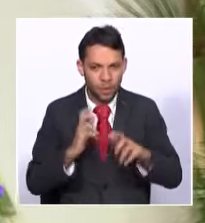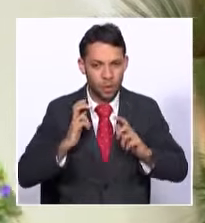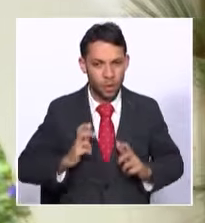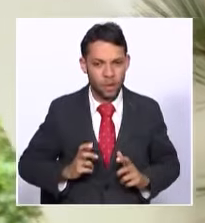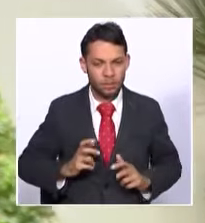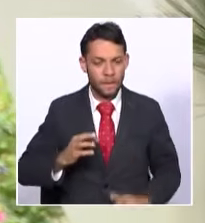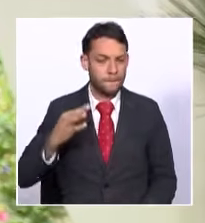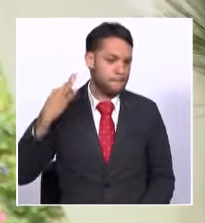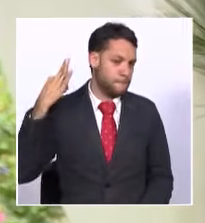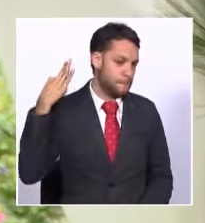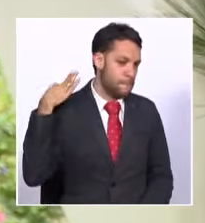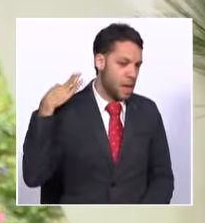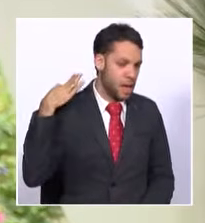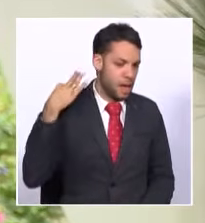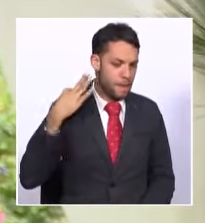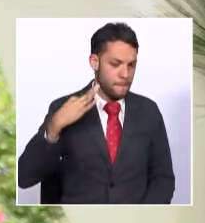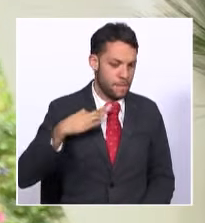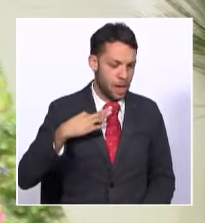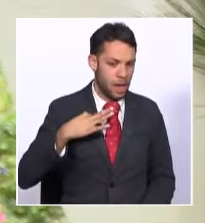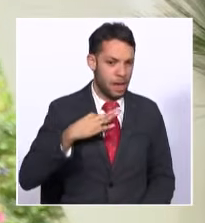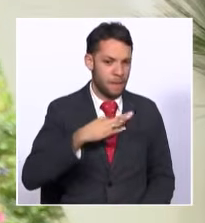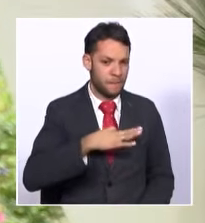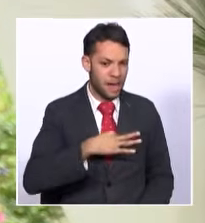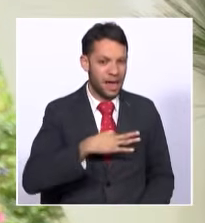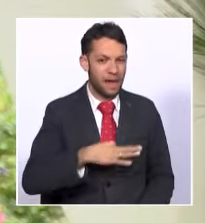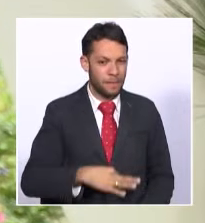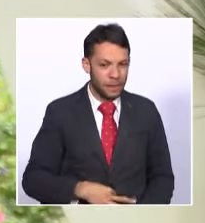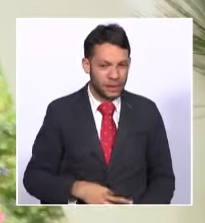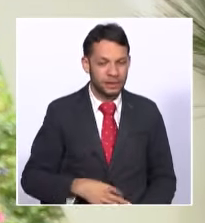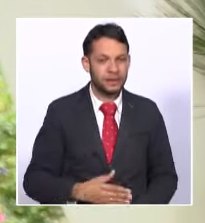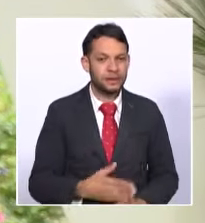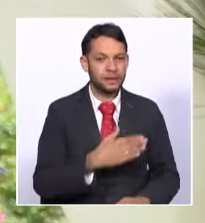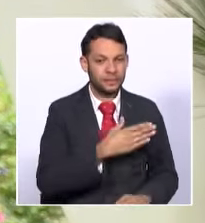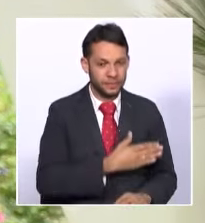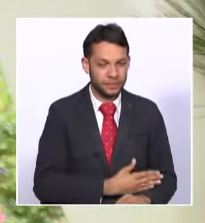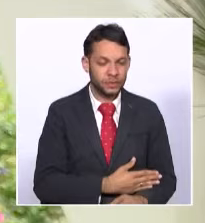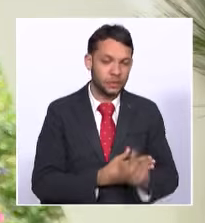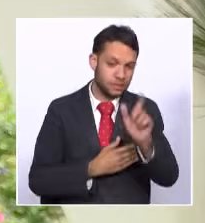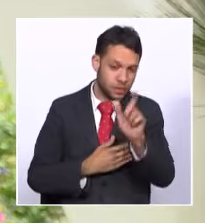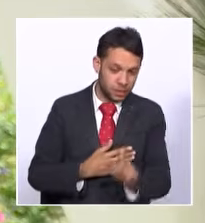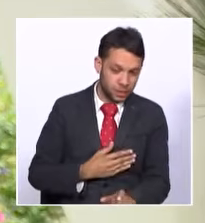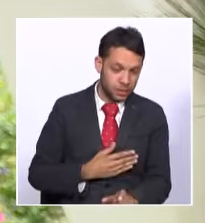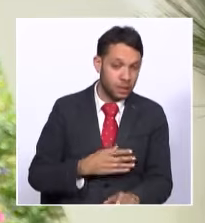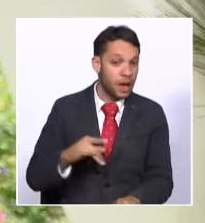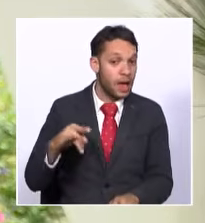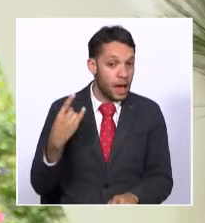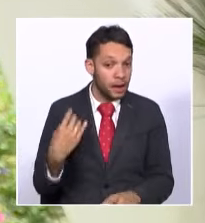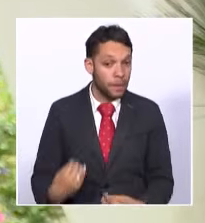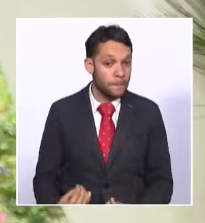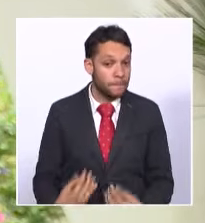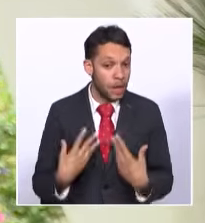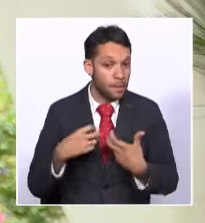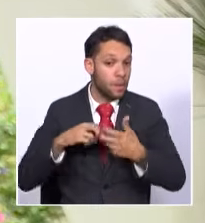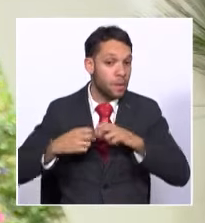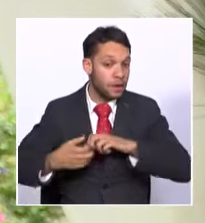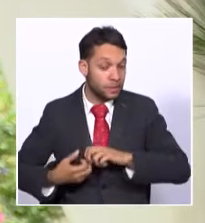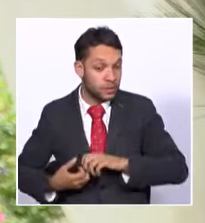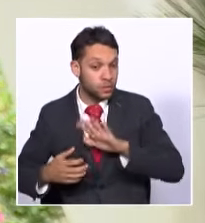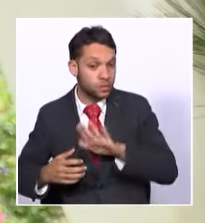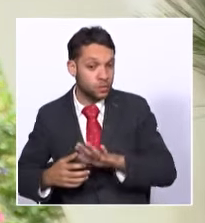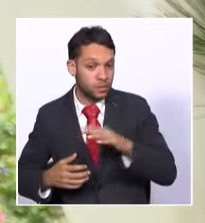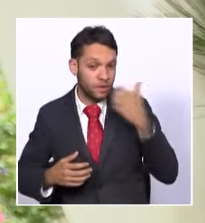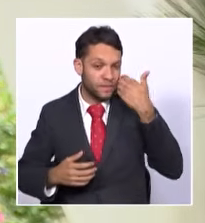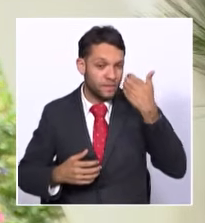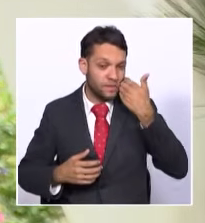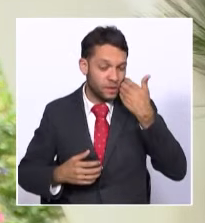Como decíamos anteriormente, se le hace un examen para ver si es que la persona es alérgica o no a las abejas y comenzar a hacer